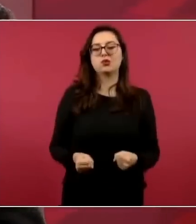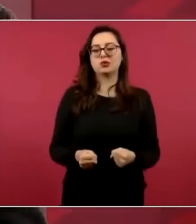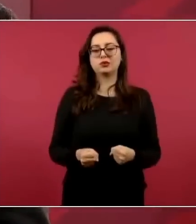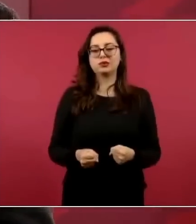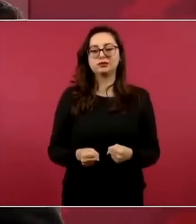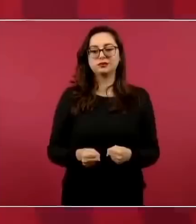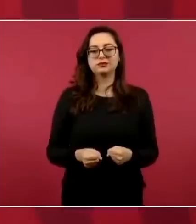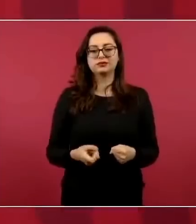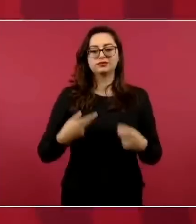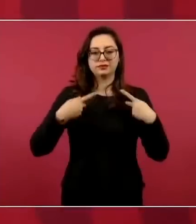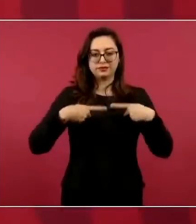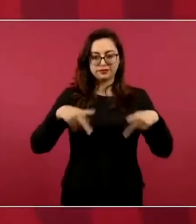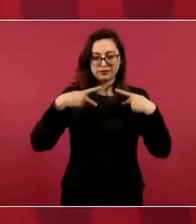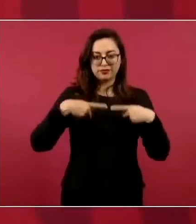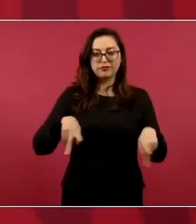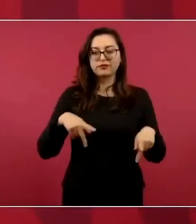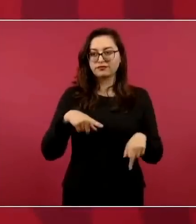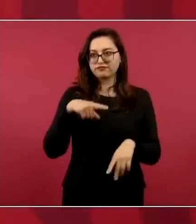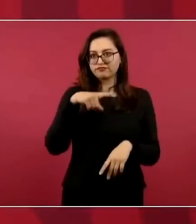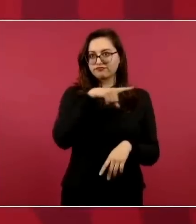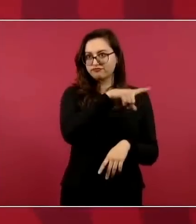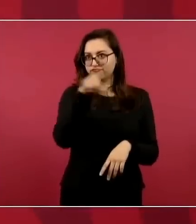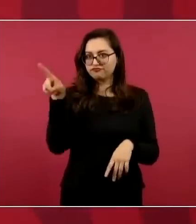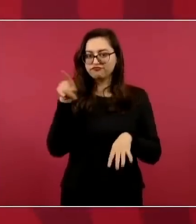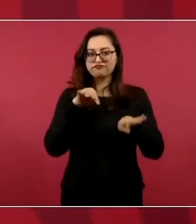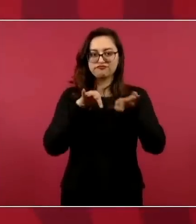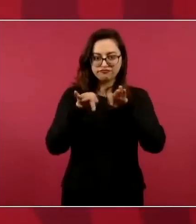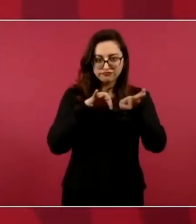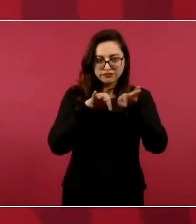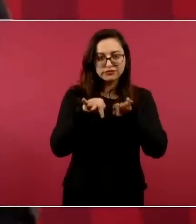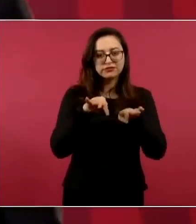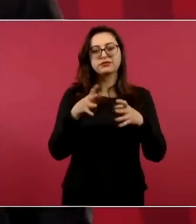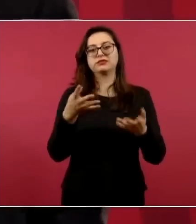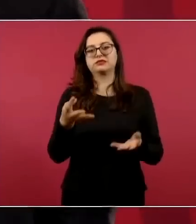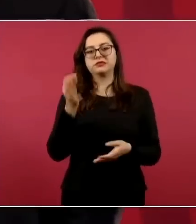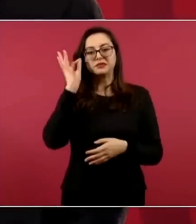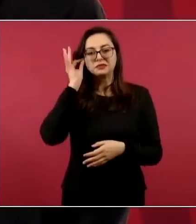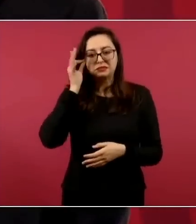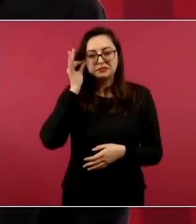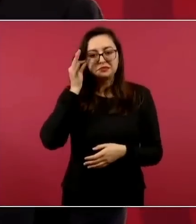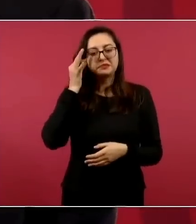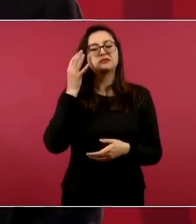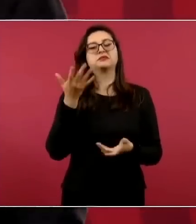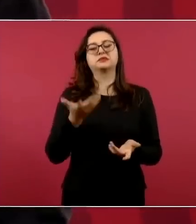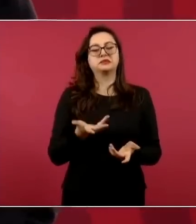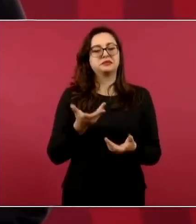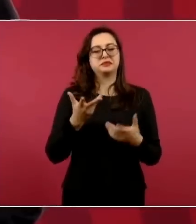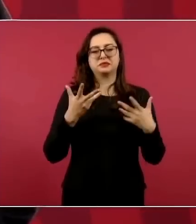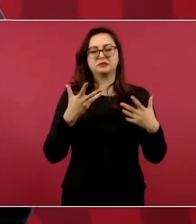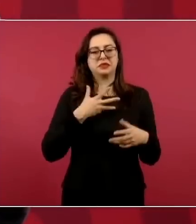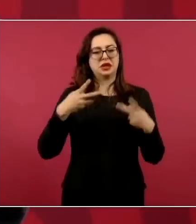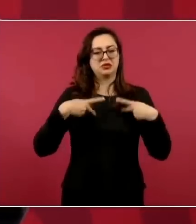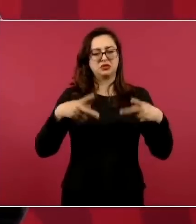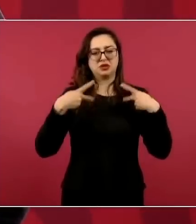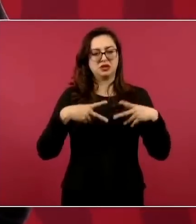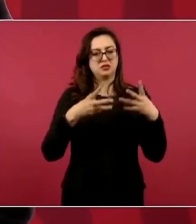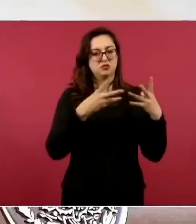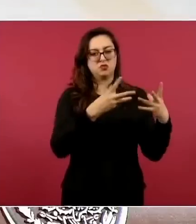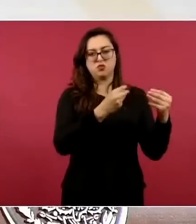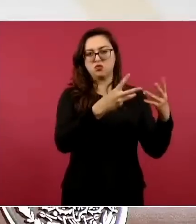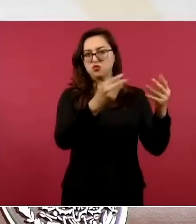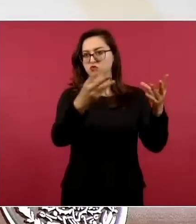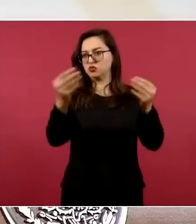las trabajadoras, los trabajadores domésticos, choferes. Tenemos mucha información que nos